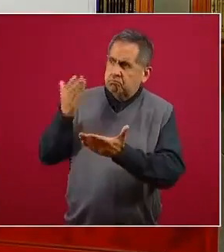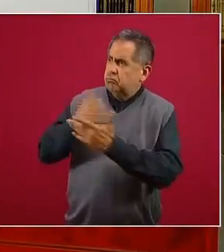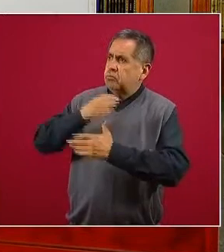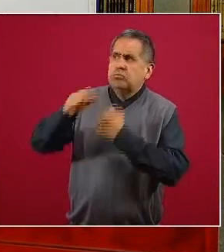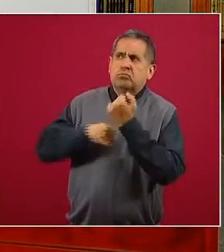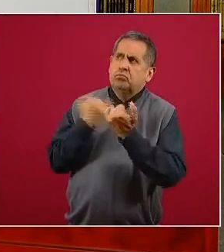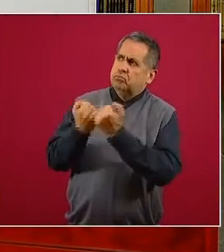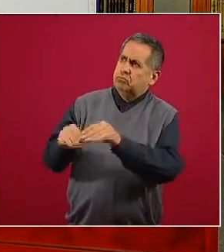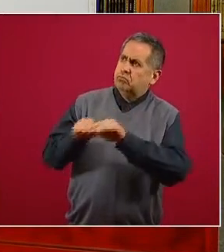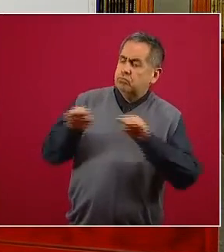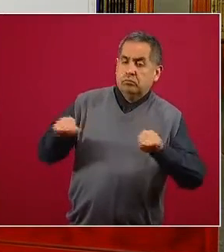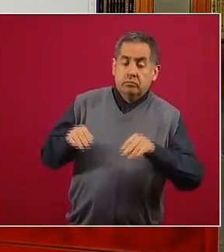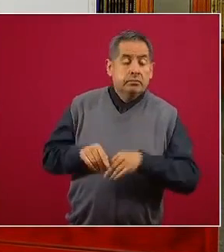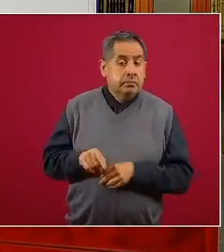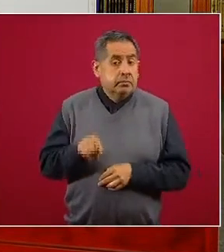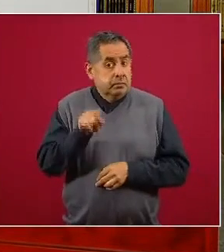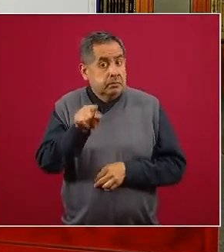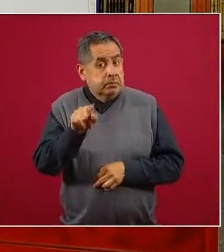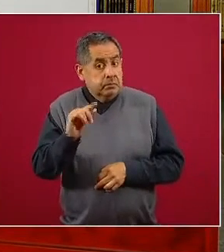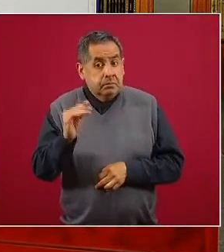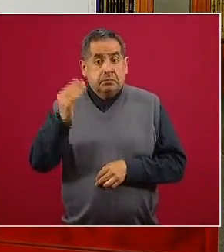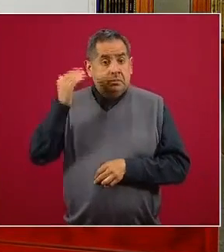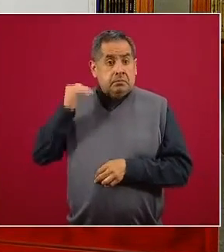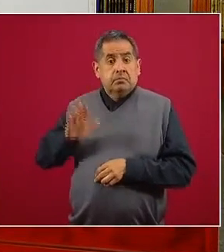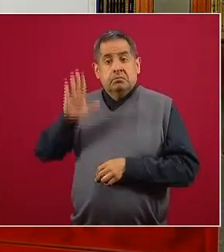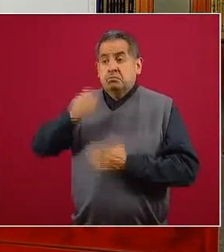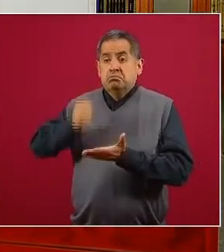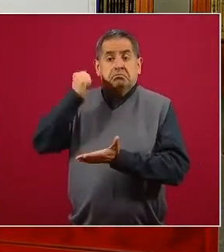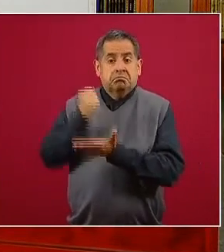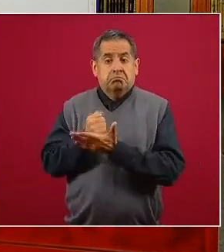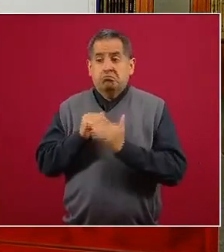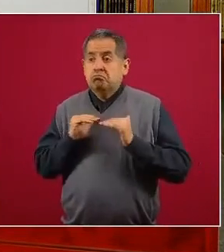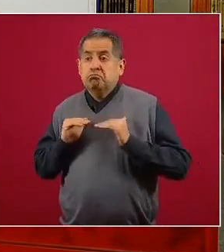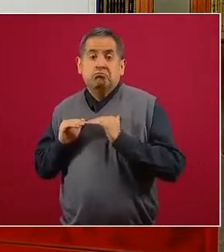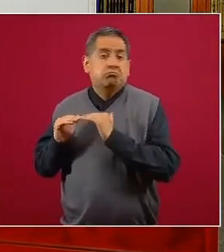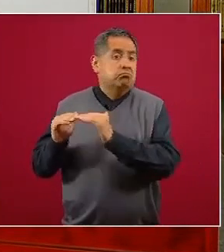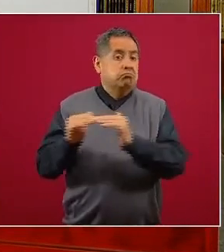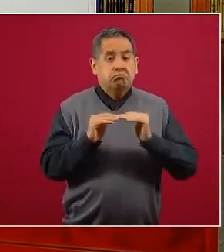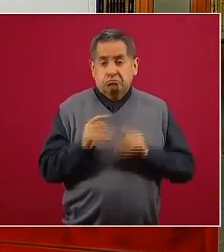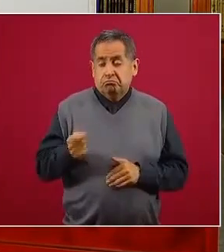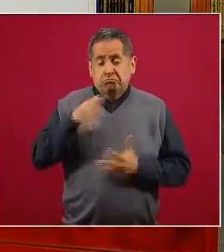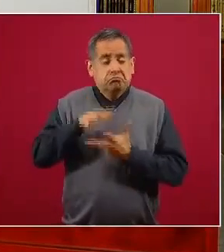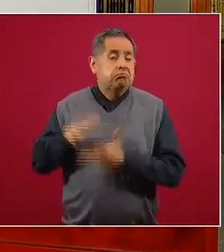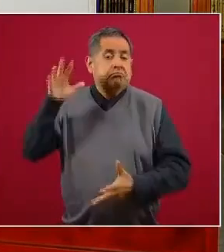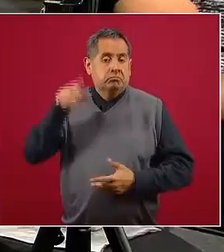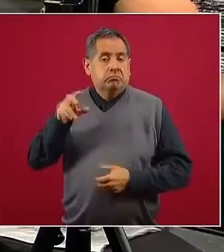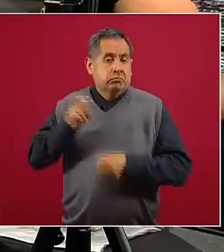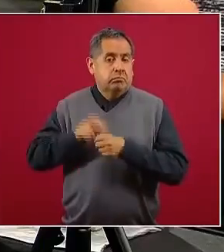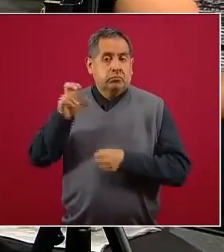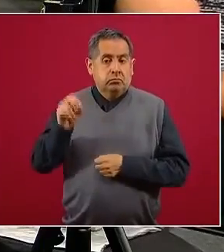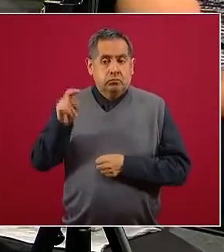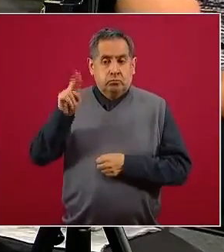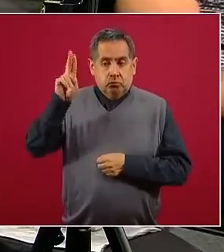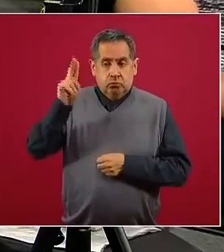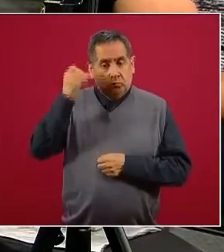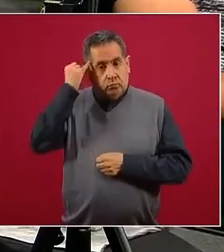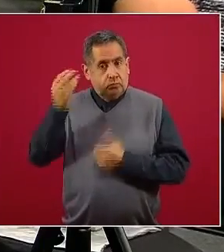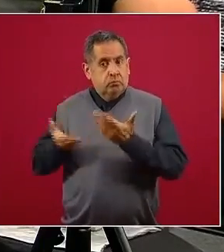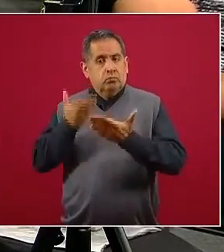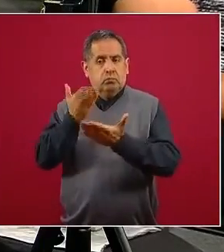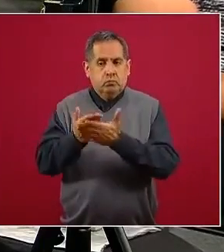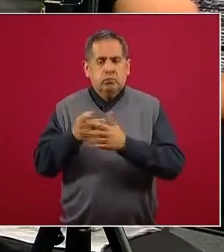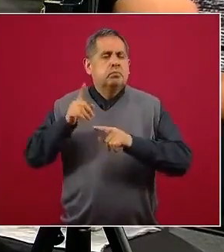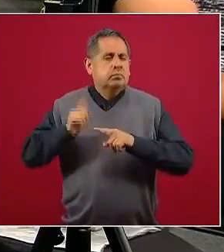fue aprobada prácticamente en forma unánime por la Asamblea de las Naciones Unidas,